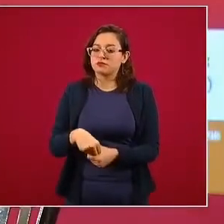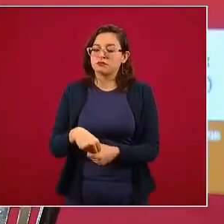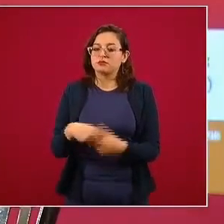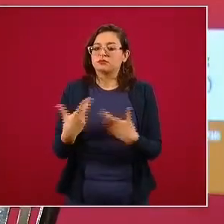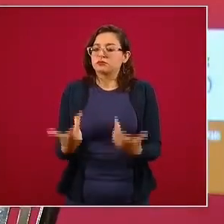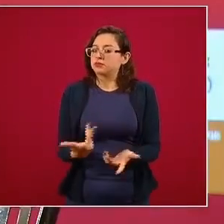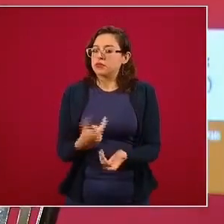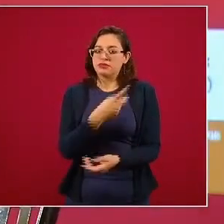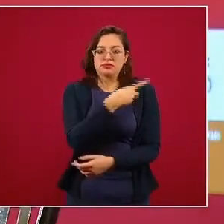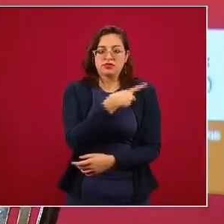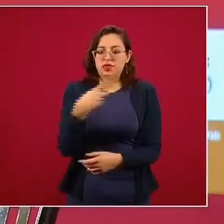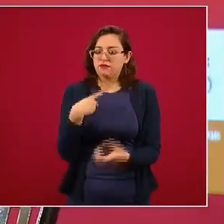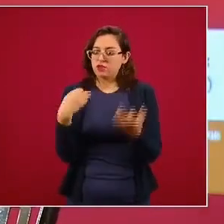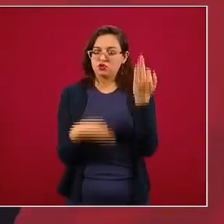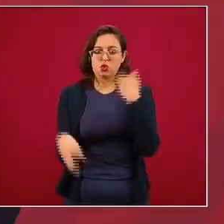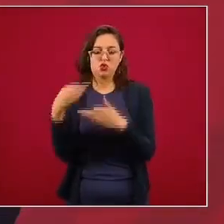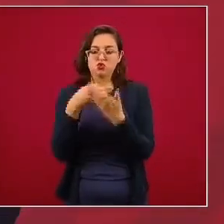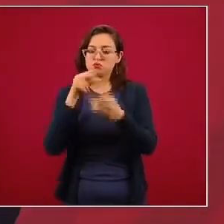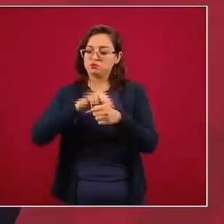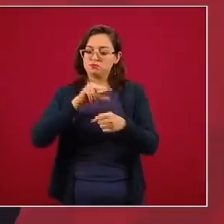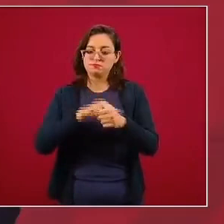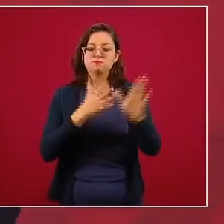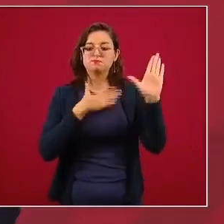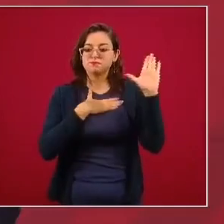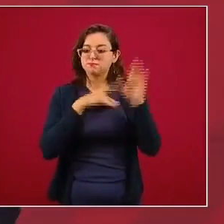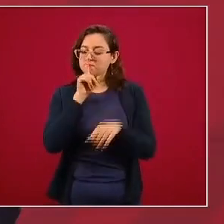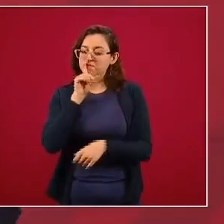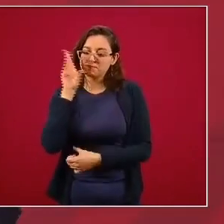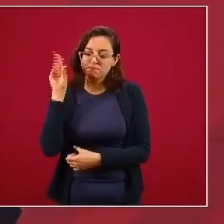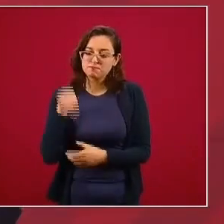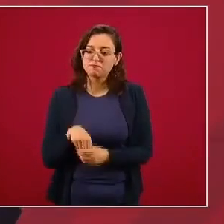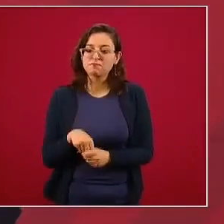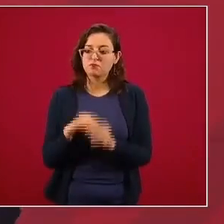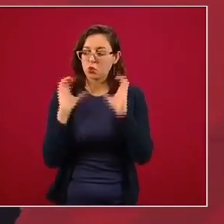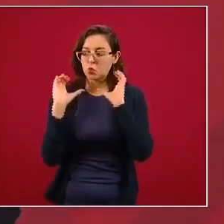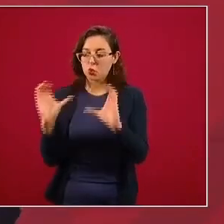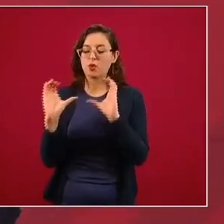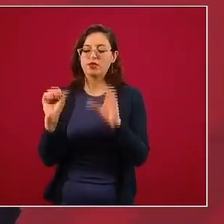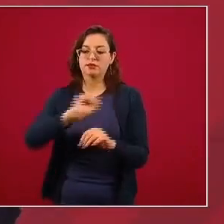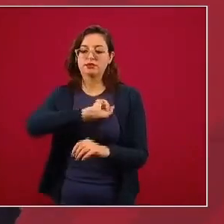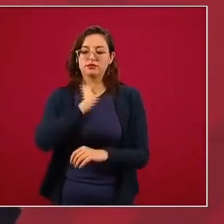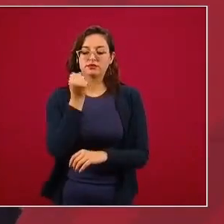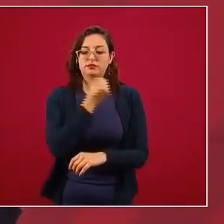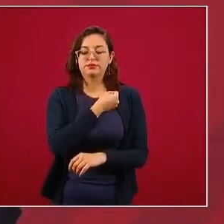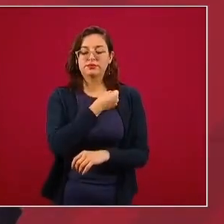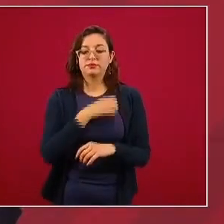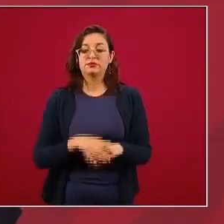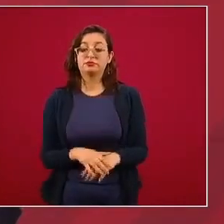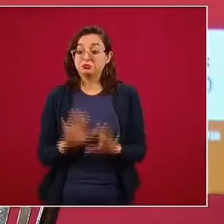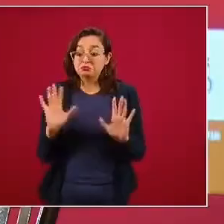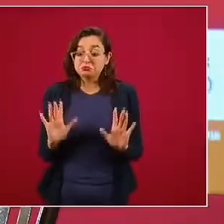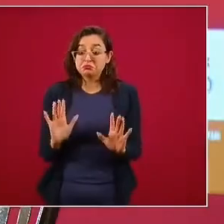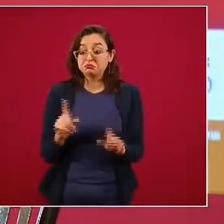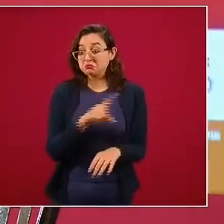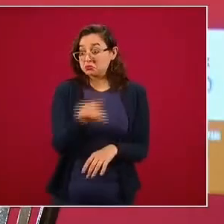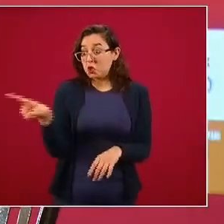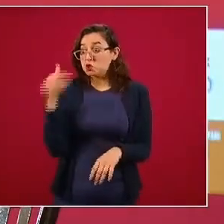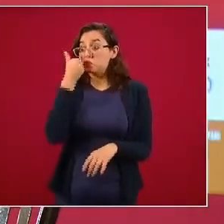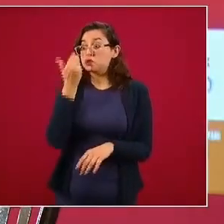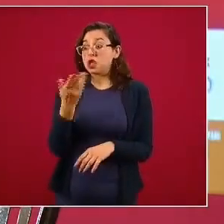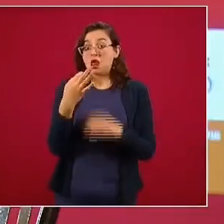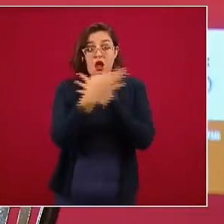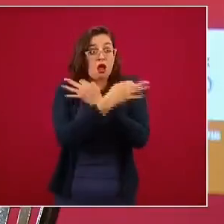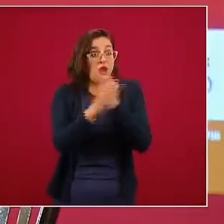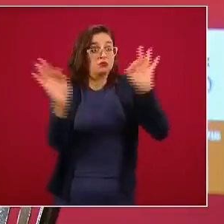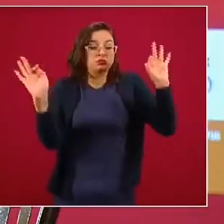la secrecía médica, porque es un acto precisamente de cuidado de la salud. Quien ha decidido hacerlo público